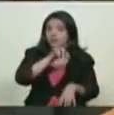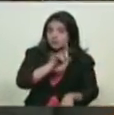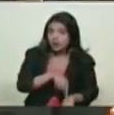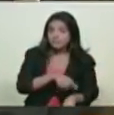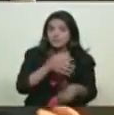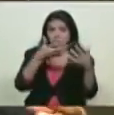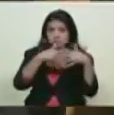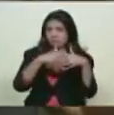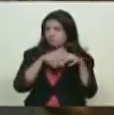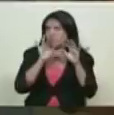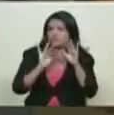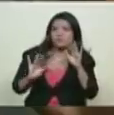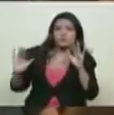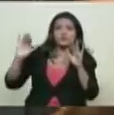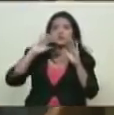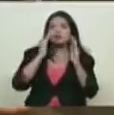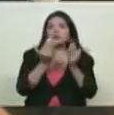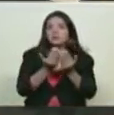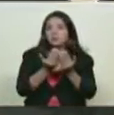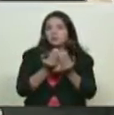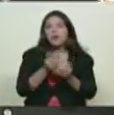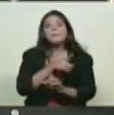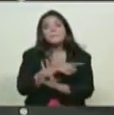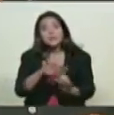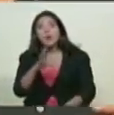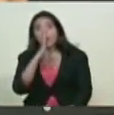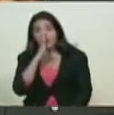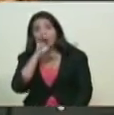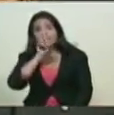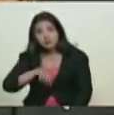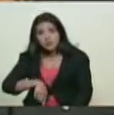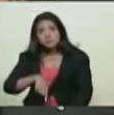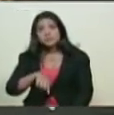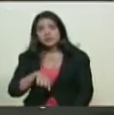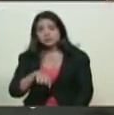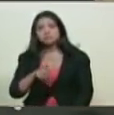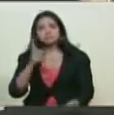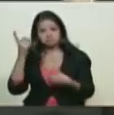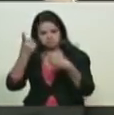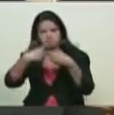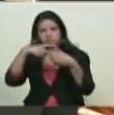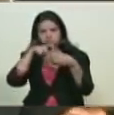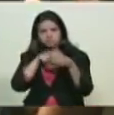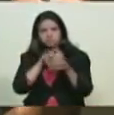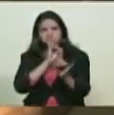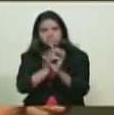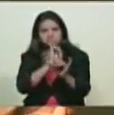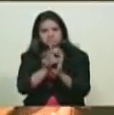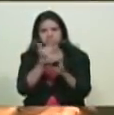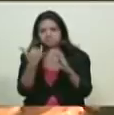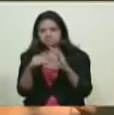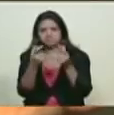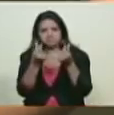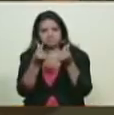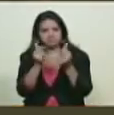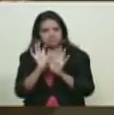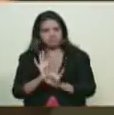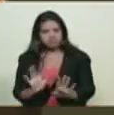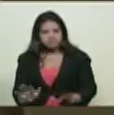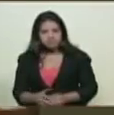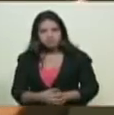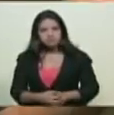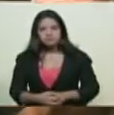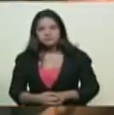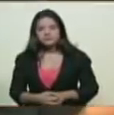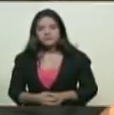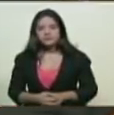en el mundo incluso bancos tradicionales del mundo también se han estirado bajo formato de monedas y activos